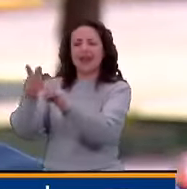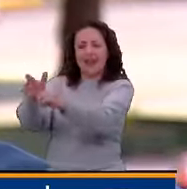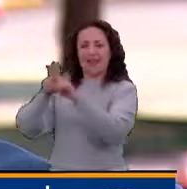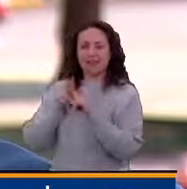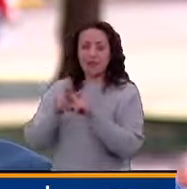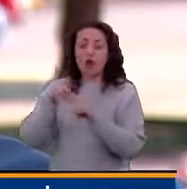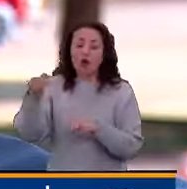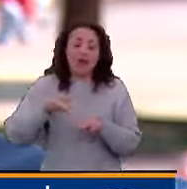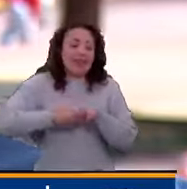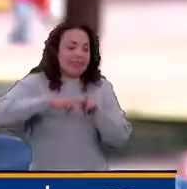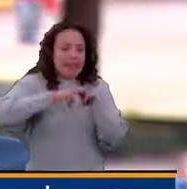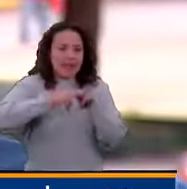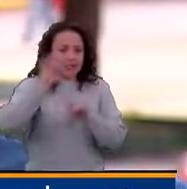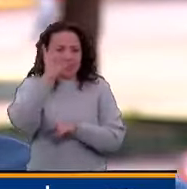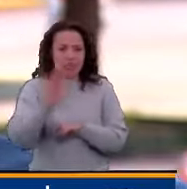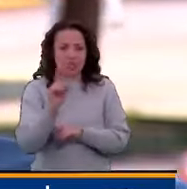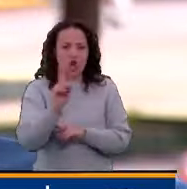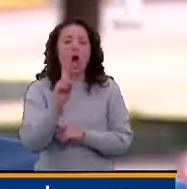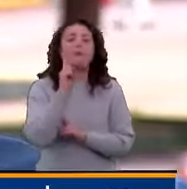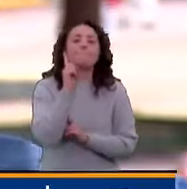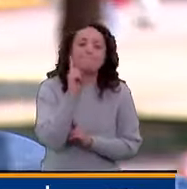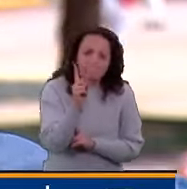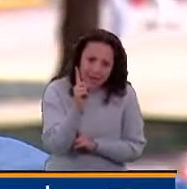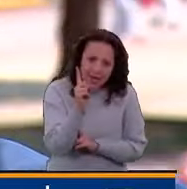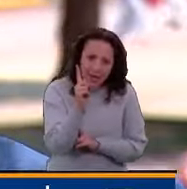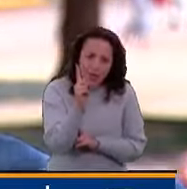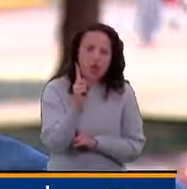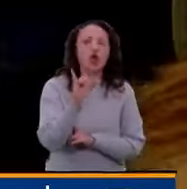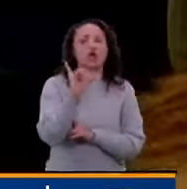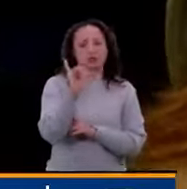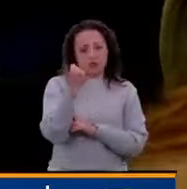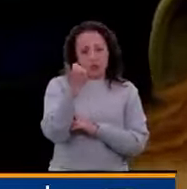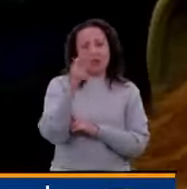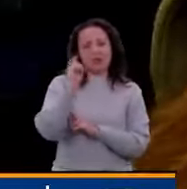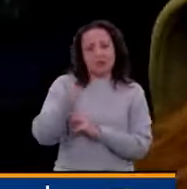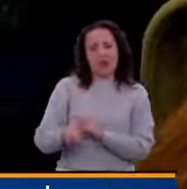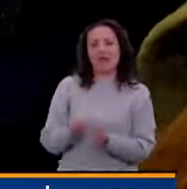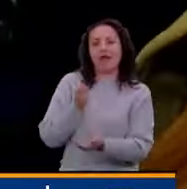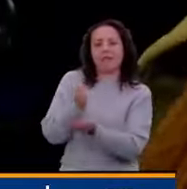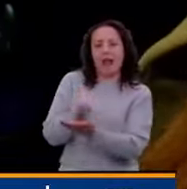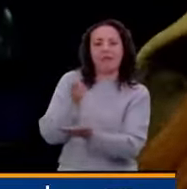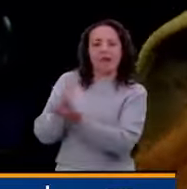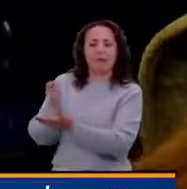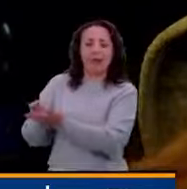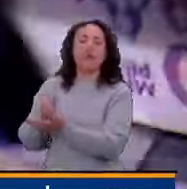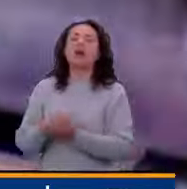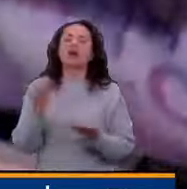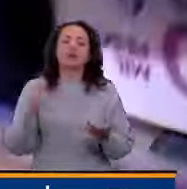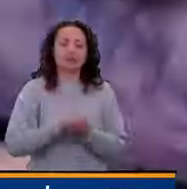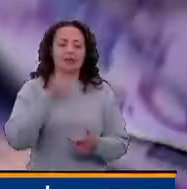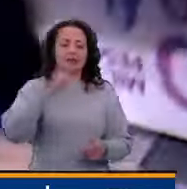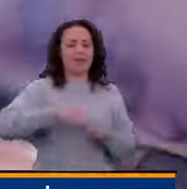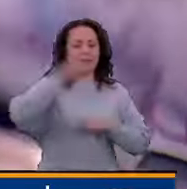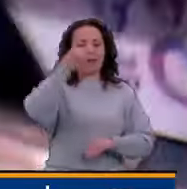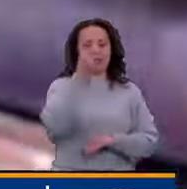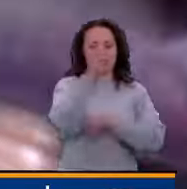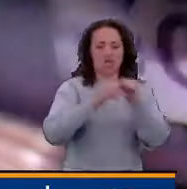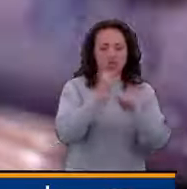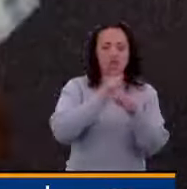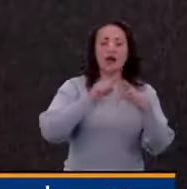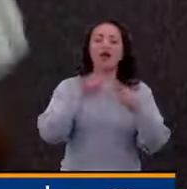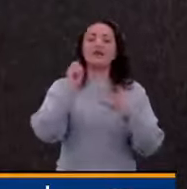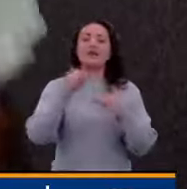interés, pero sí tienen unas cuotas de manejo. Entre los requisitos, ser mayor de edad, tener ingresos mínimos